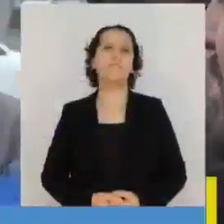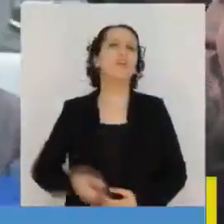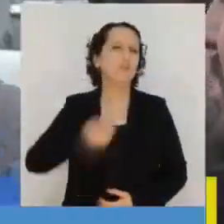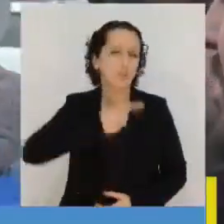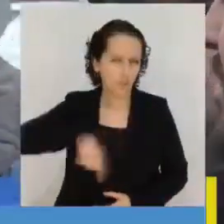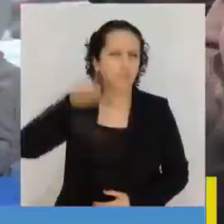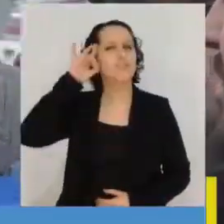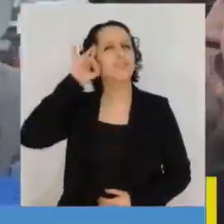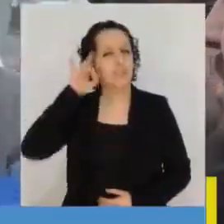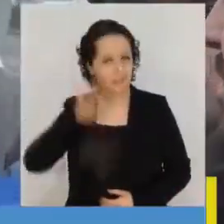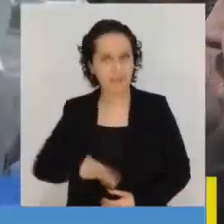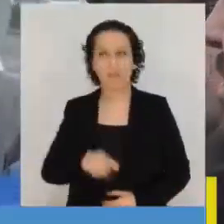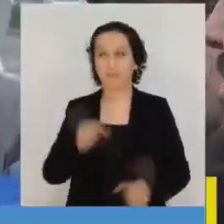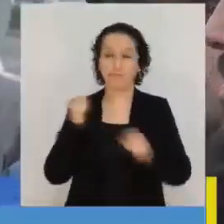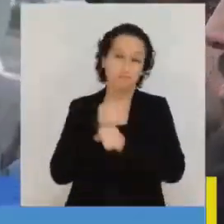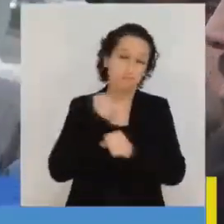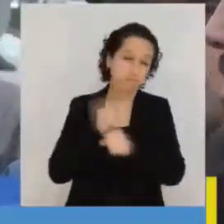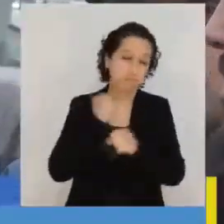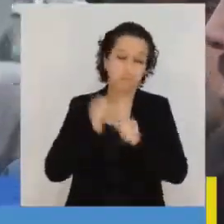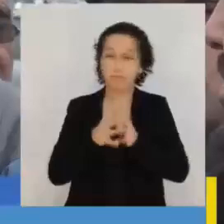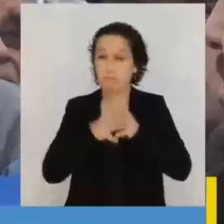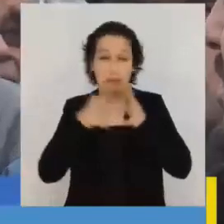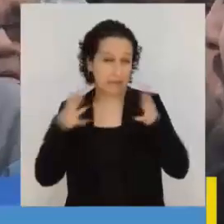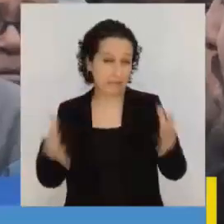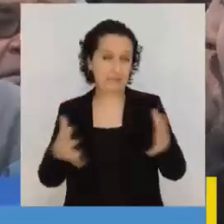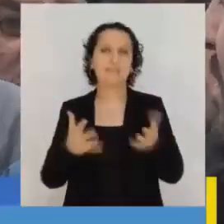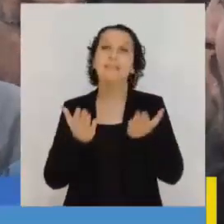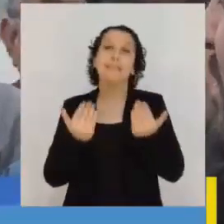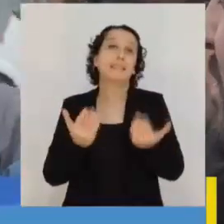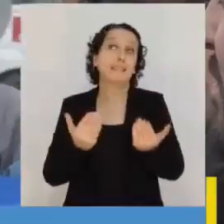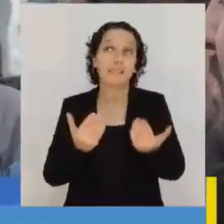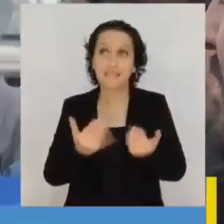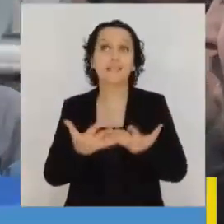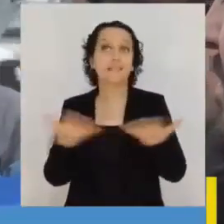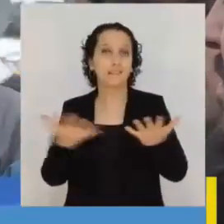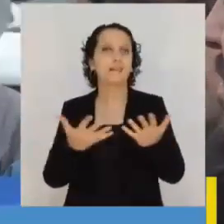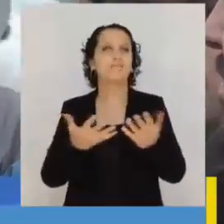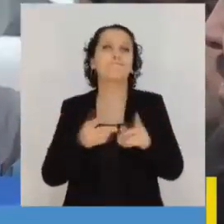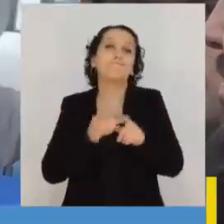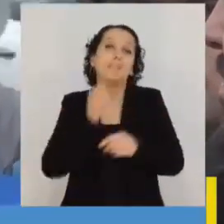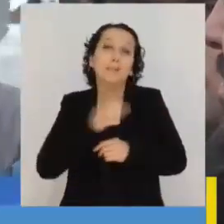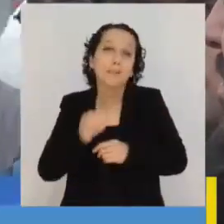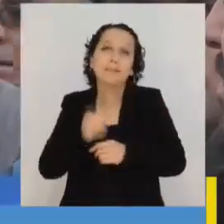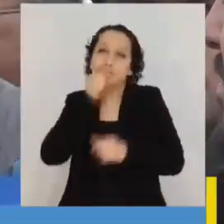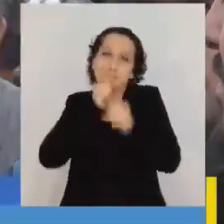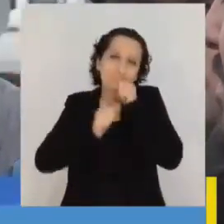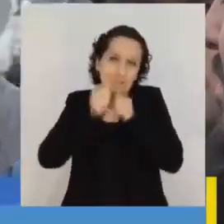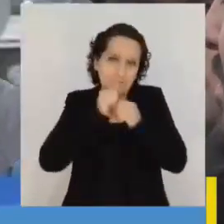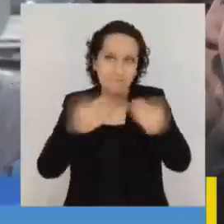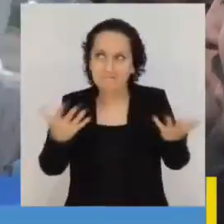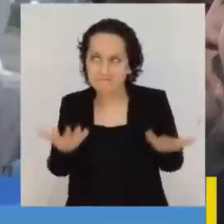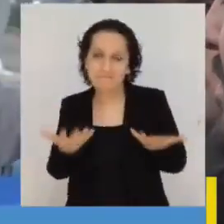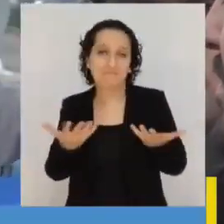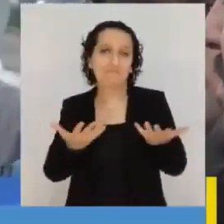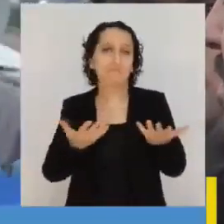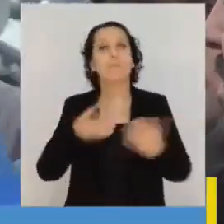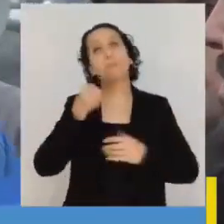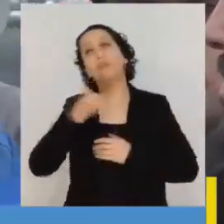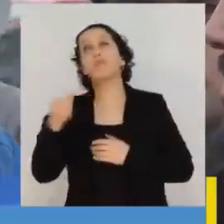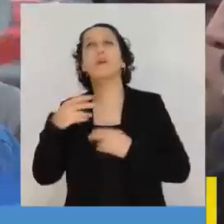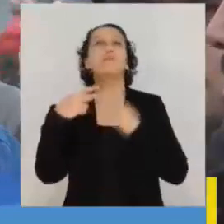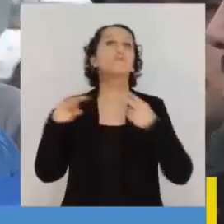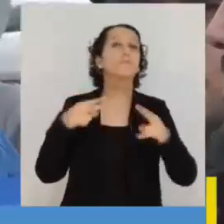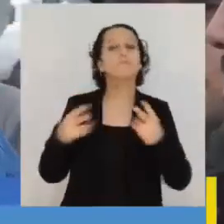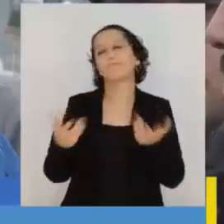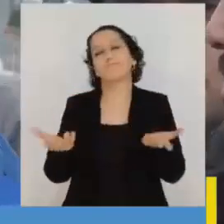sabíamos que una obra de esta magnitud, de esta envergadura, iba a requerir de ciertos sacrificios por ciertas, ¿verdad?,